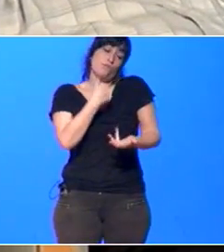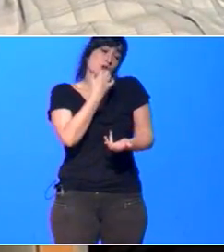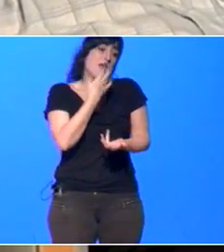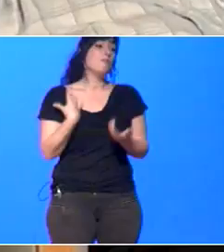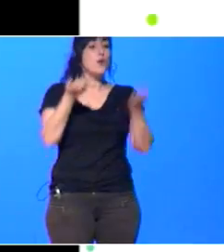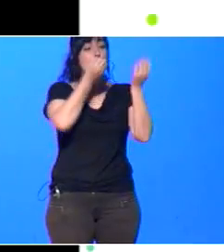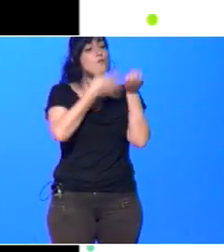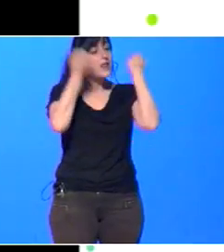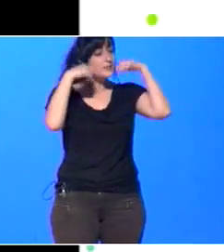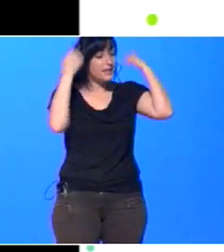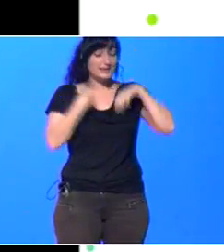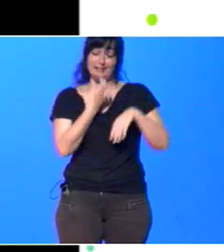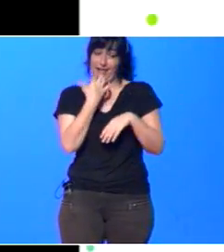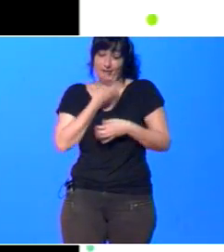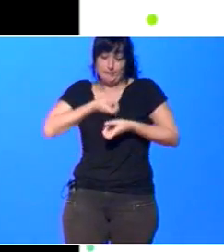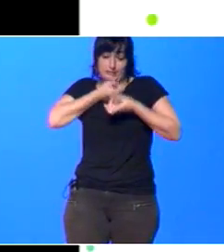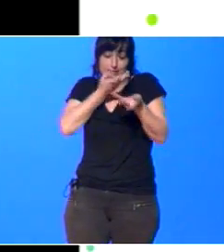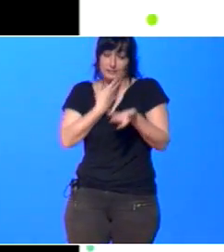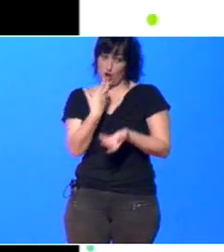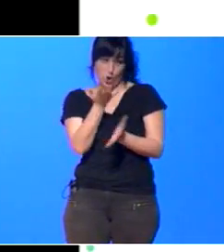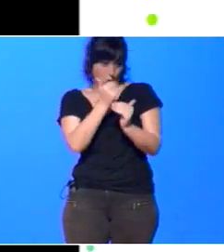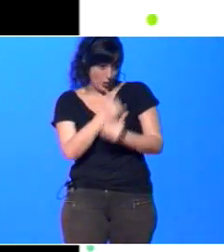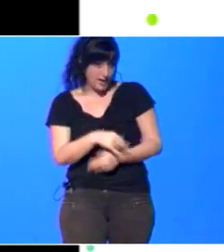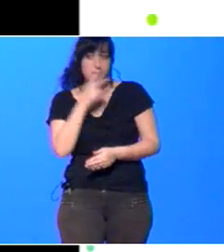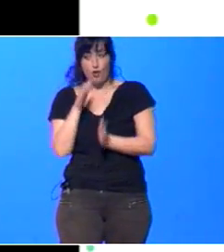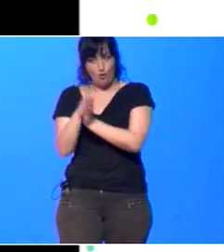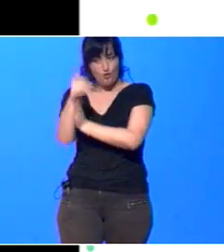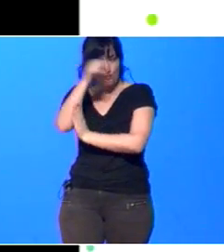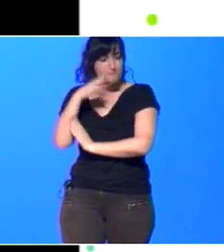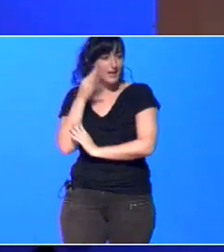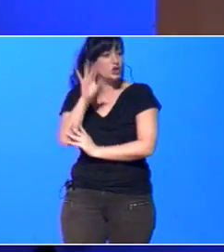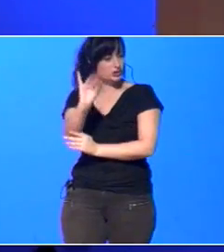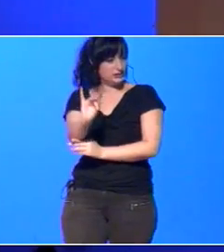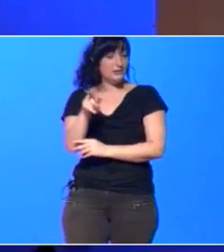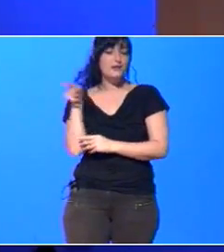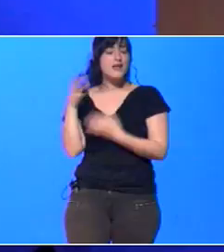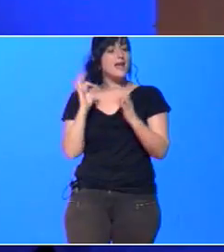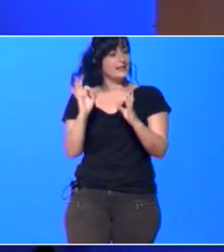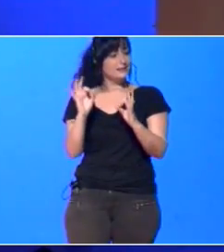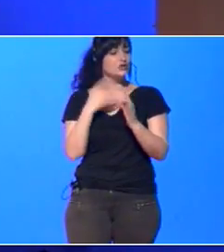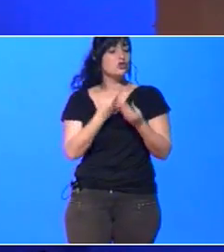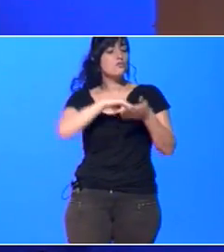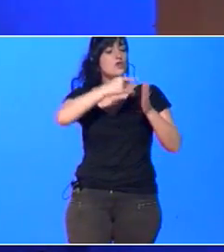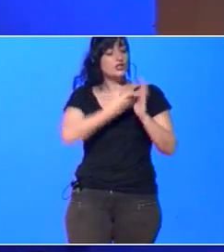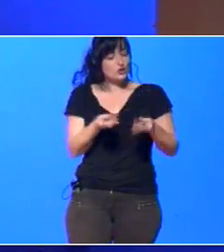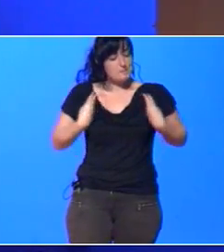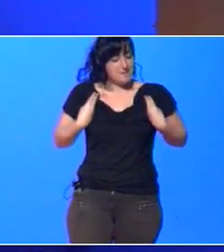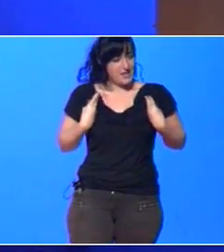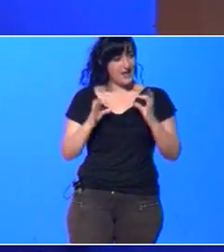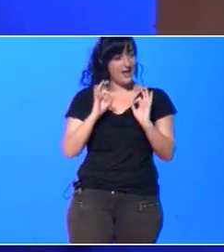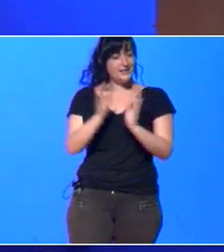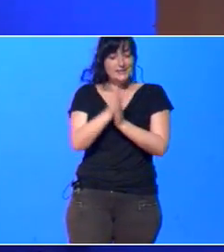compañeros ejemplos de buenas prácticas. Este es eso, ALMA, proyectos con vida, proyectos estrellas que promocionan la autonomía y la